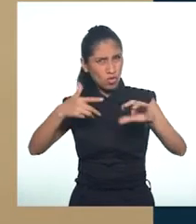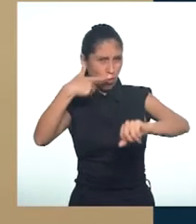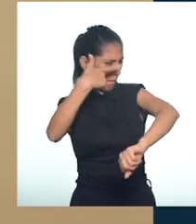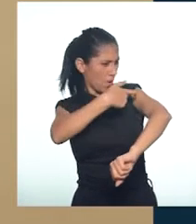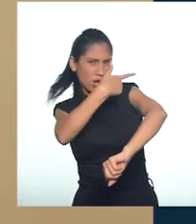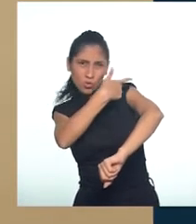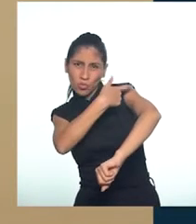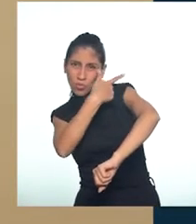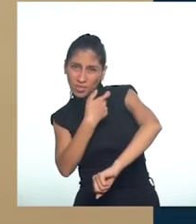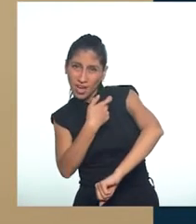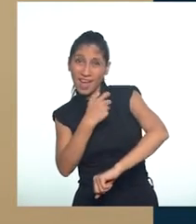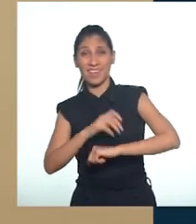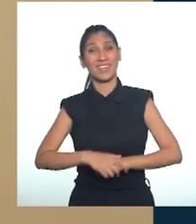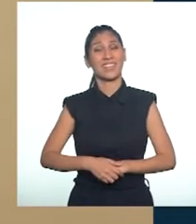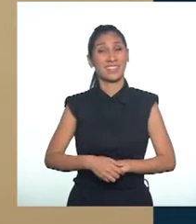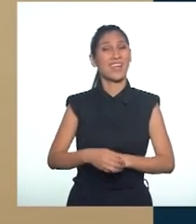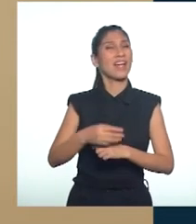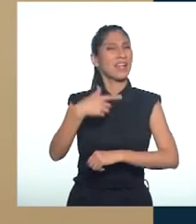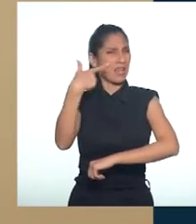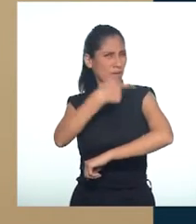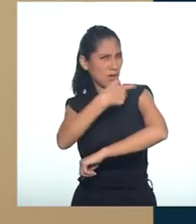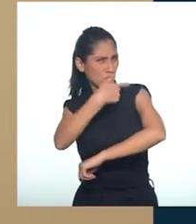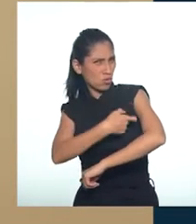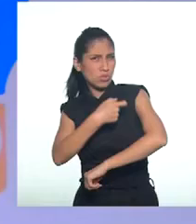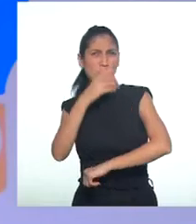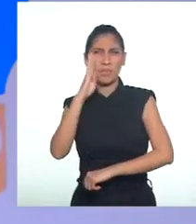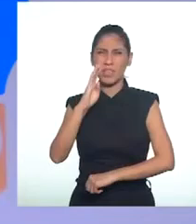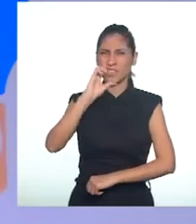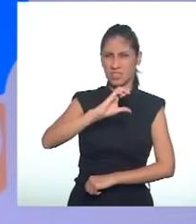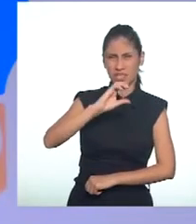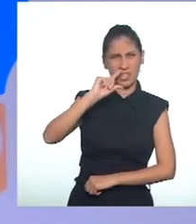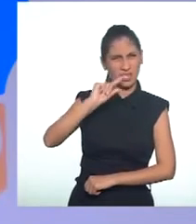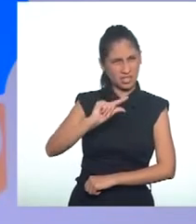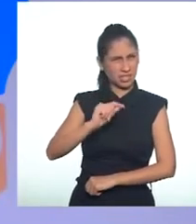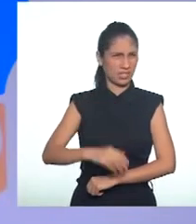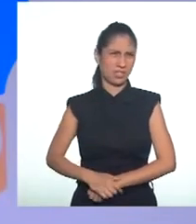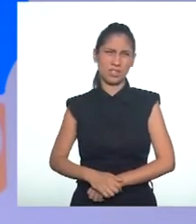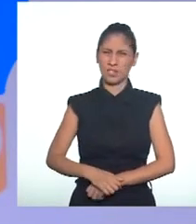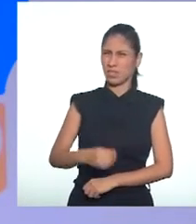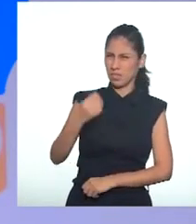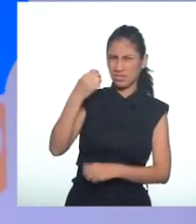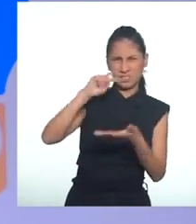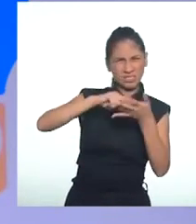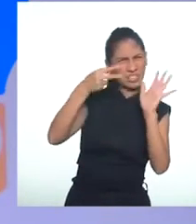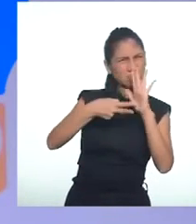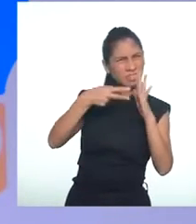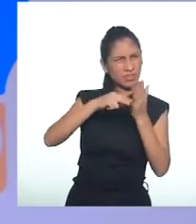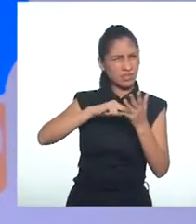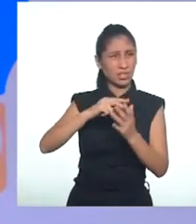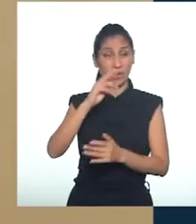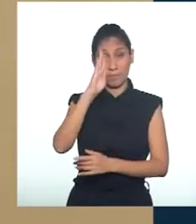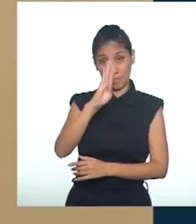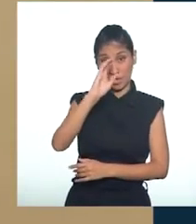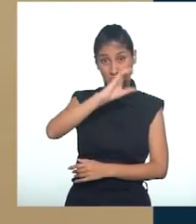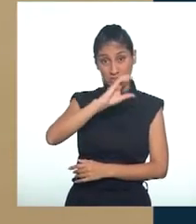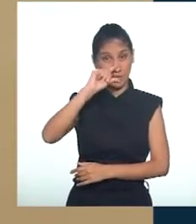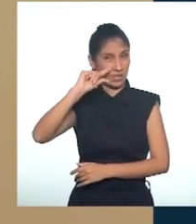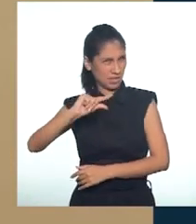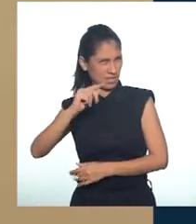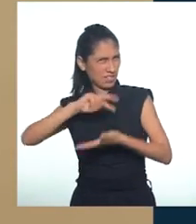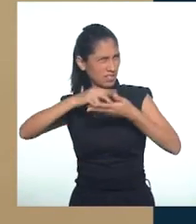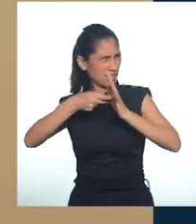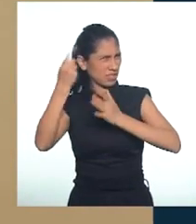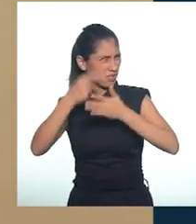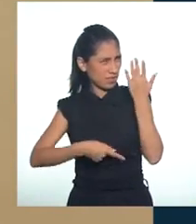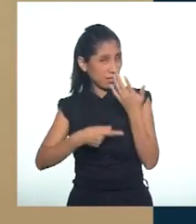90% de infantes con la vacuna BCG. ¿Qué significa BCG? BCG